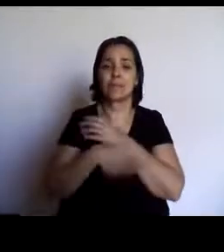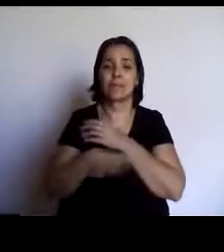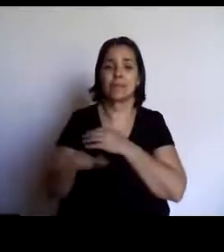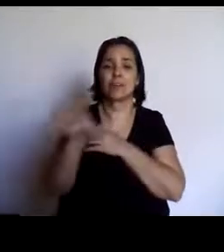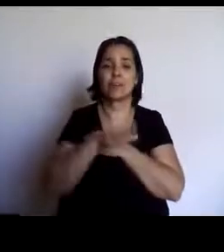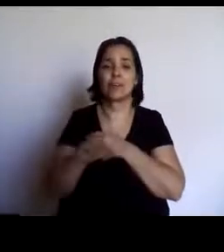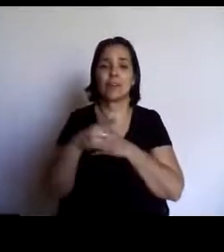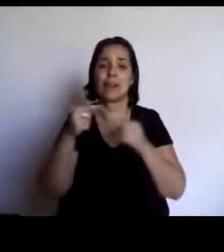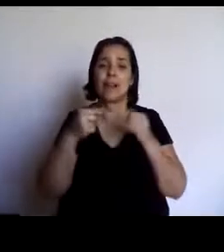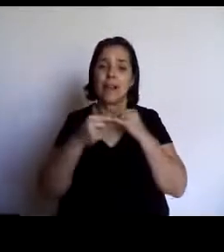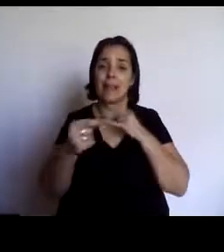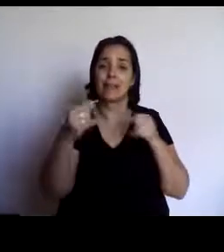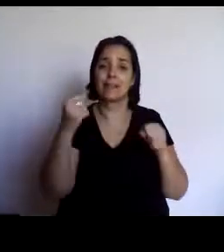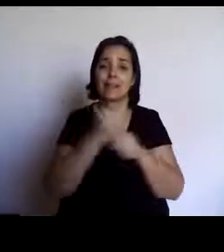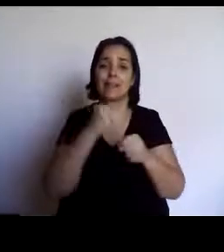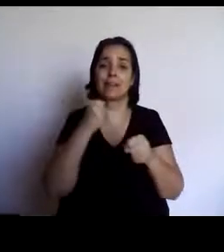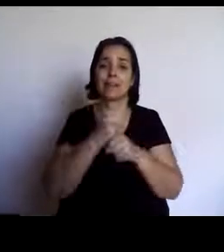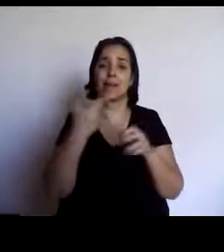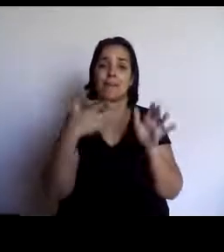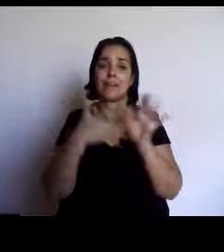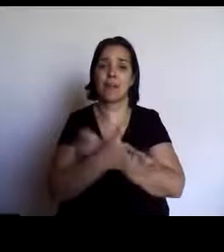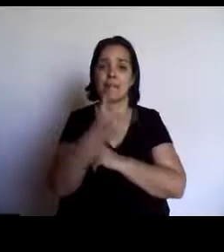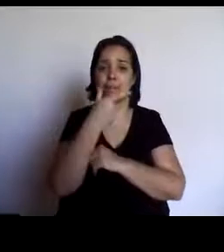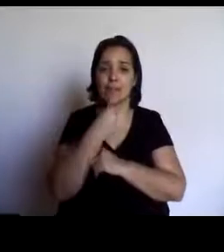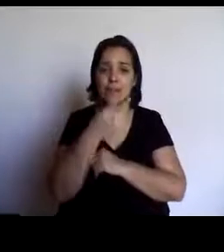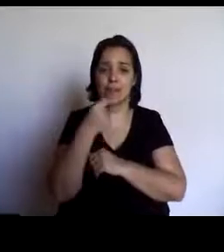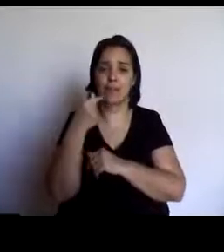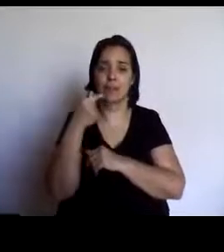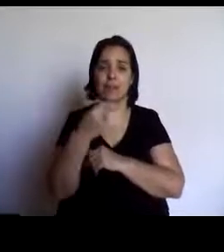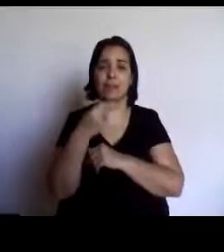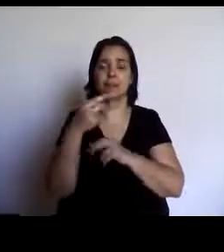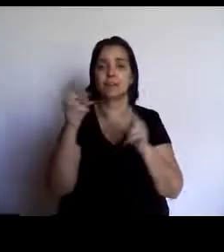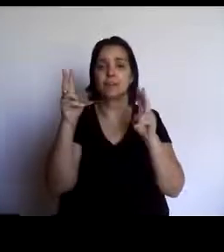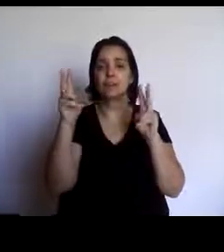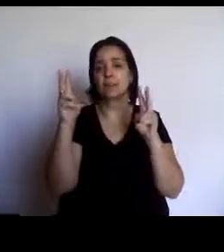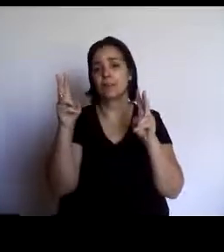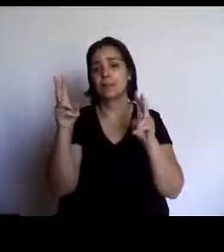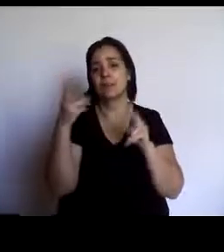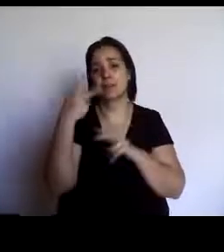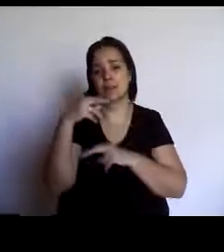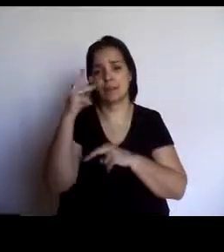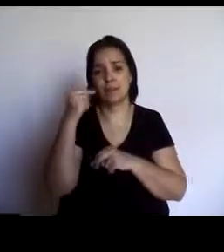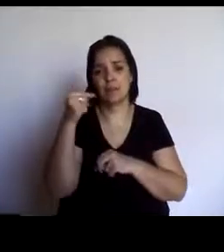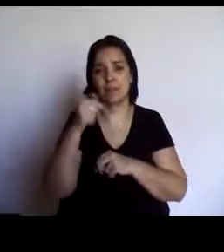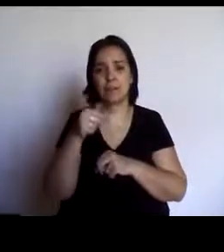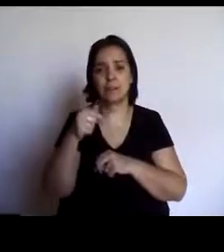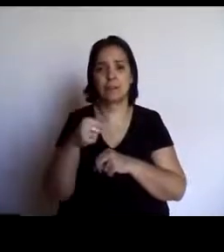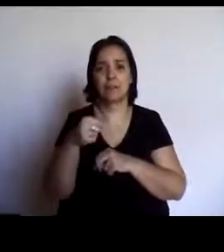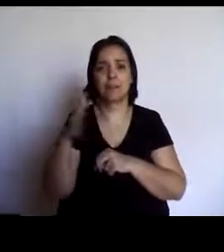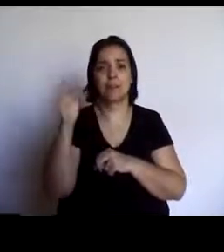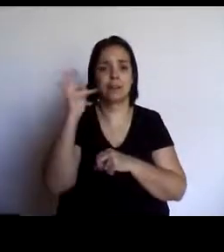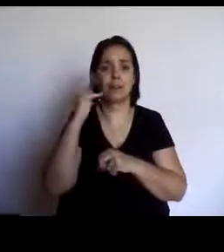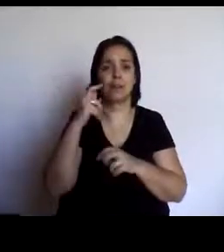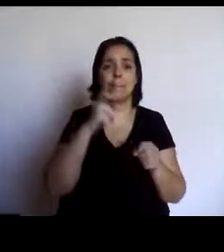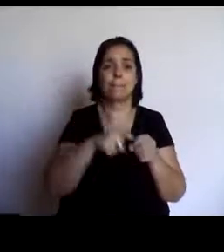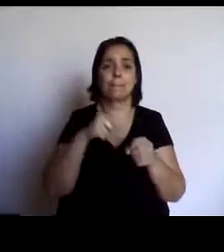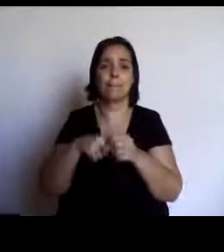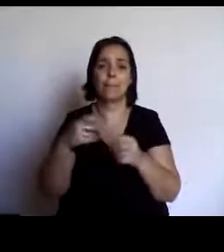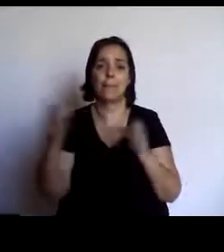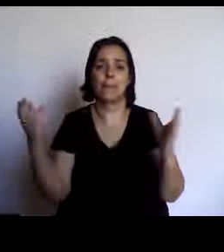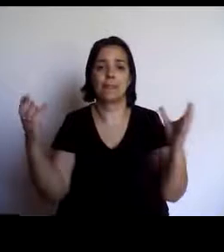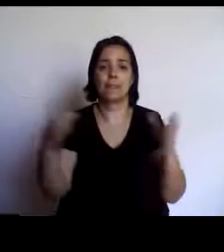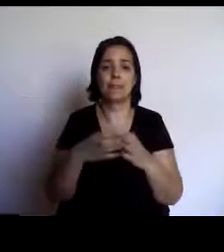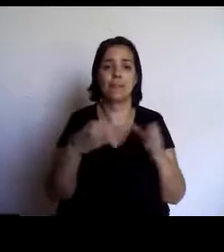trabajo expresadas de manera sencilla que implementamos desde el área de asuntos europeos de la FEMPE son la participación en